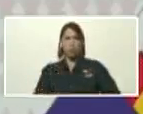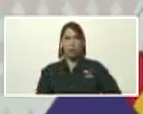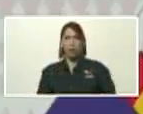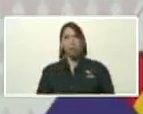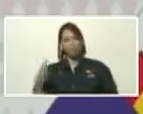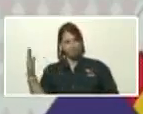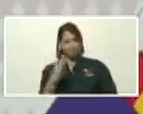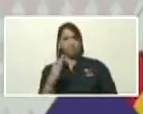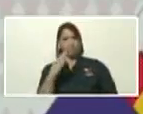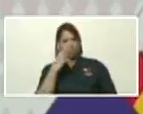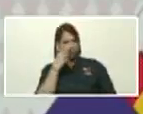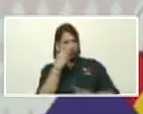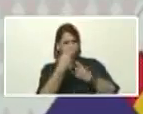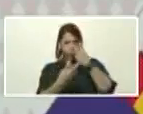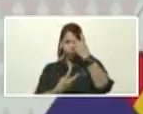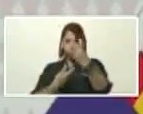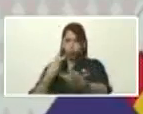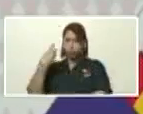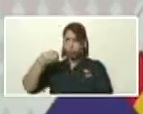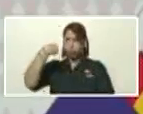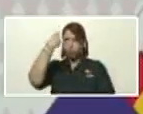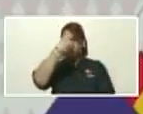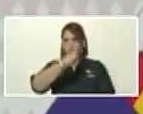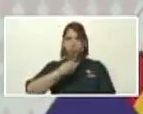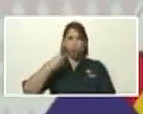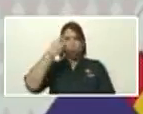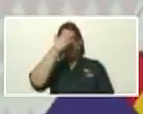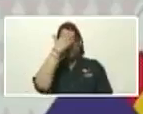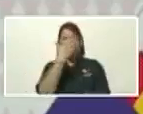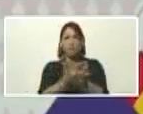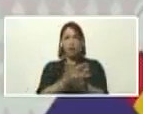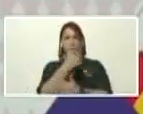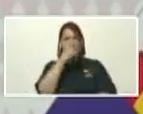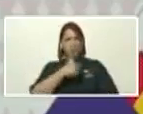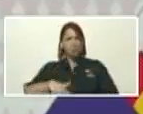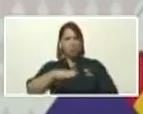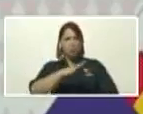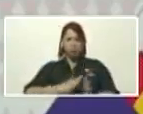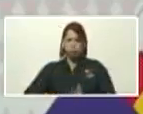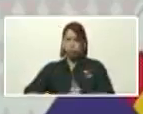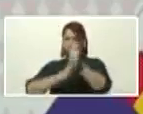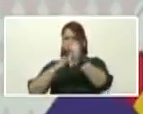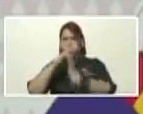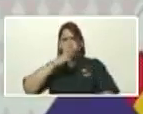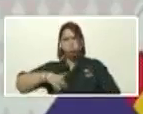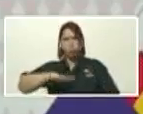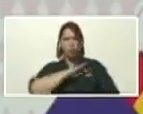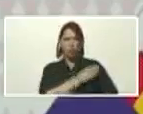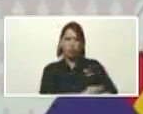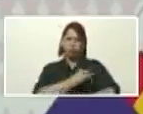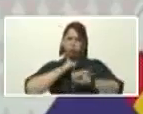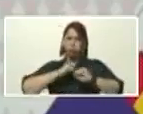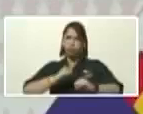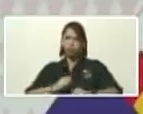Vengan y vean nuestro rostro de frente. ¡Un pueblo de héroes! ¡Un pueblo